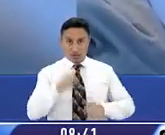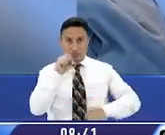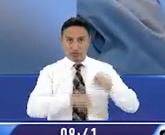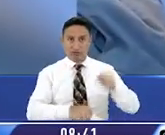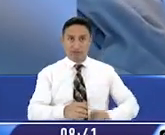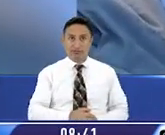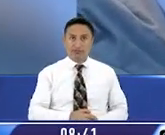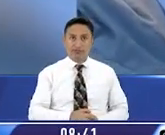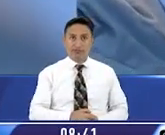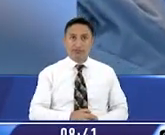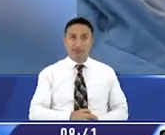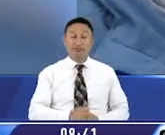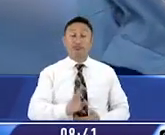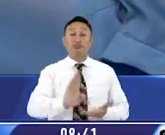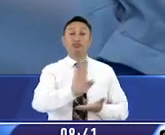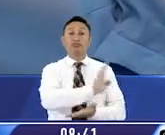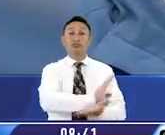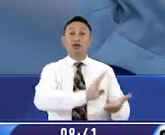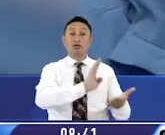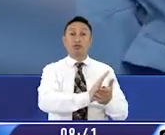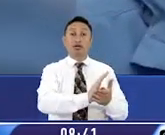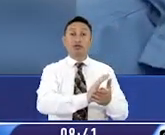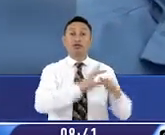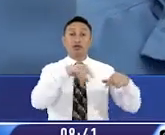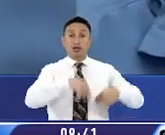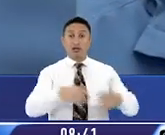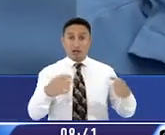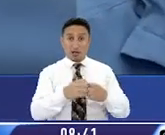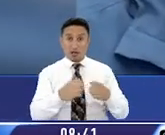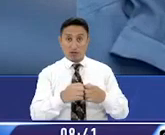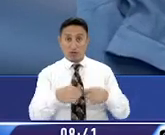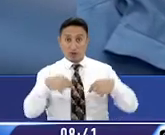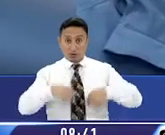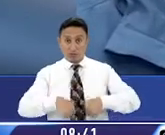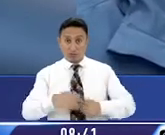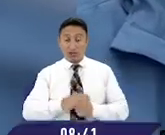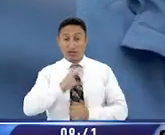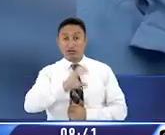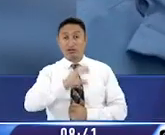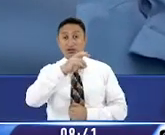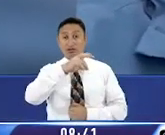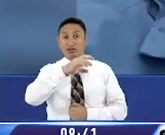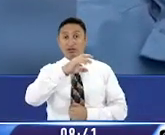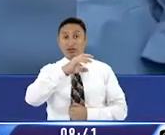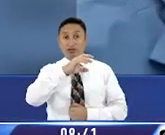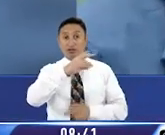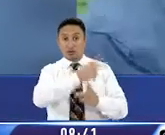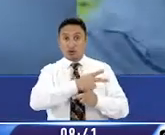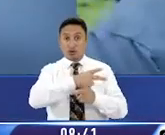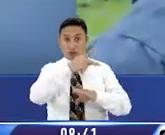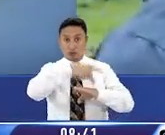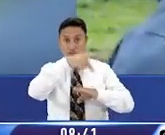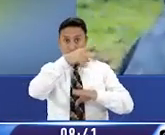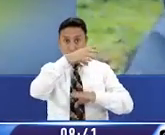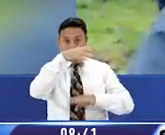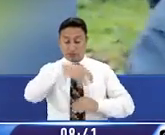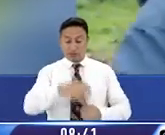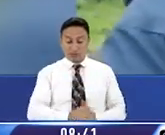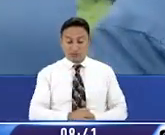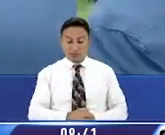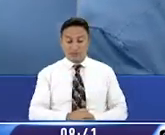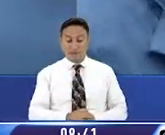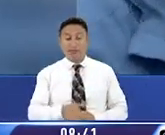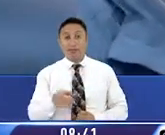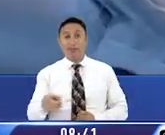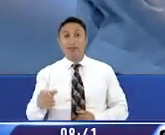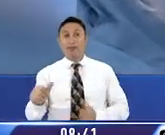barrio Vino Niño, nosotros conseguimos una retroexcavadora, el Consejo Provincial, pero el operador no quiso ir porque por ahí dicen que había una banda fuertísima que